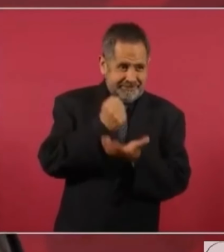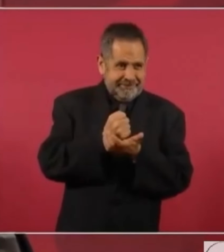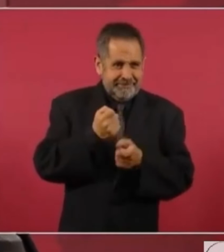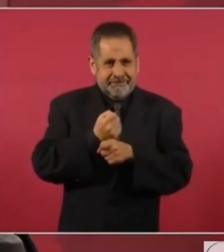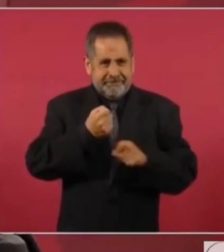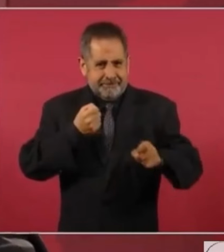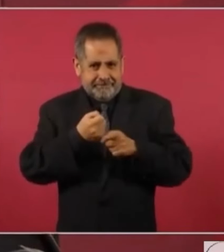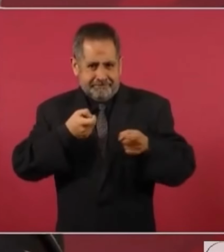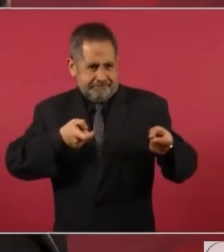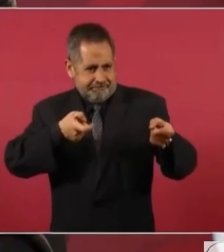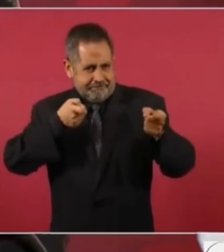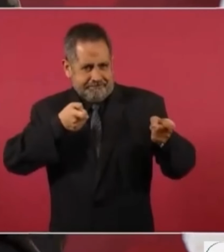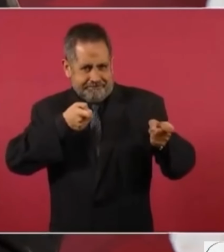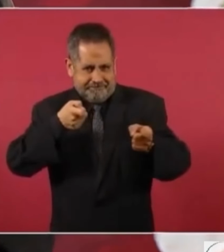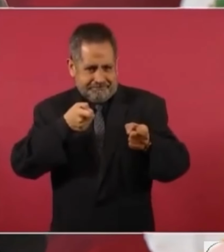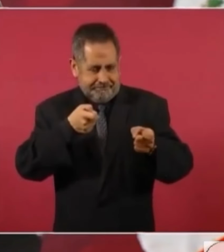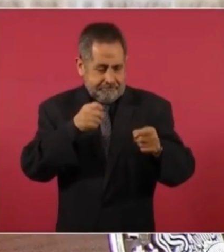armas a los delincuentes?